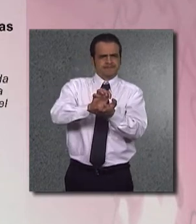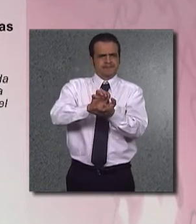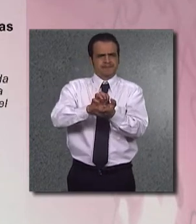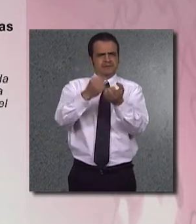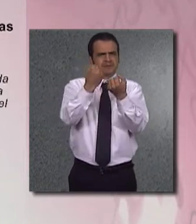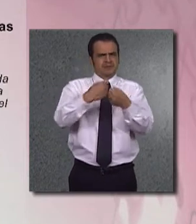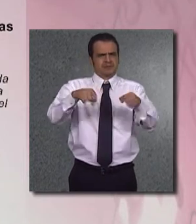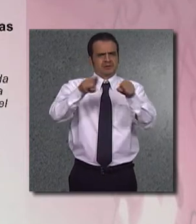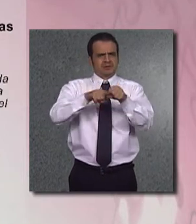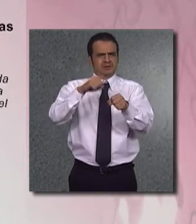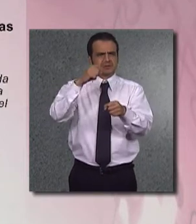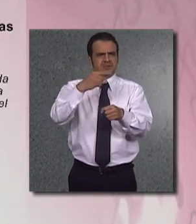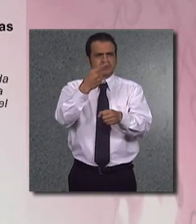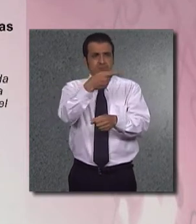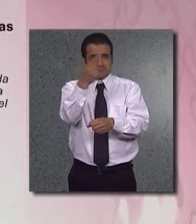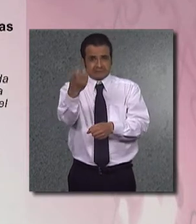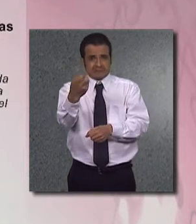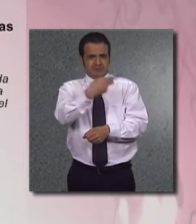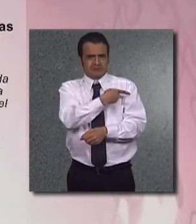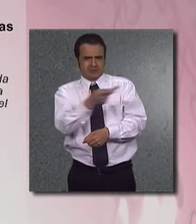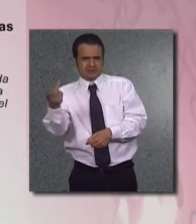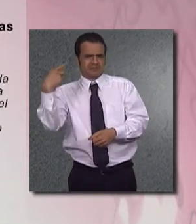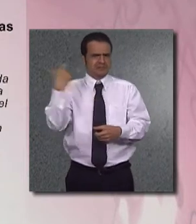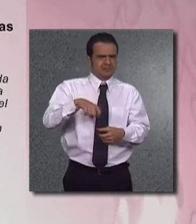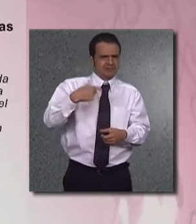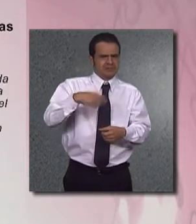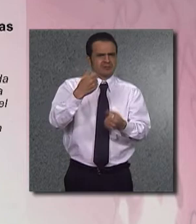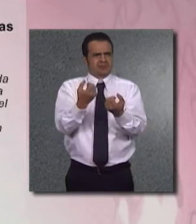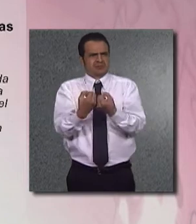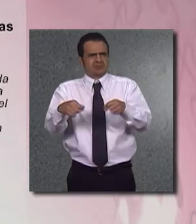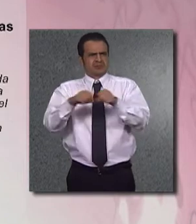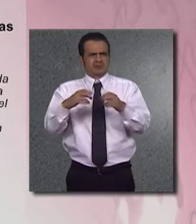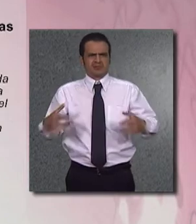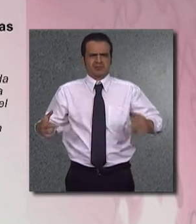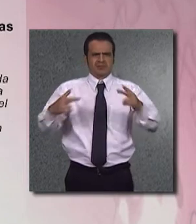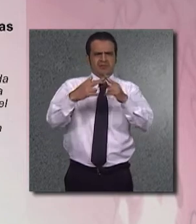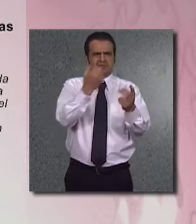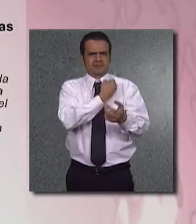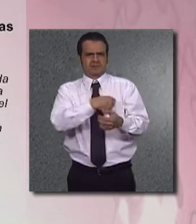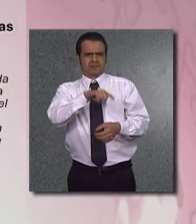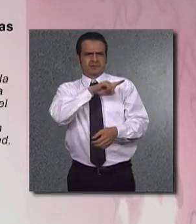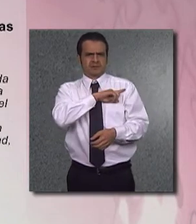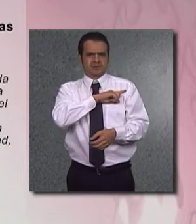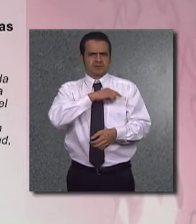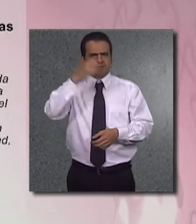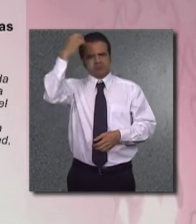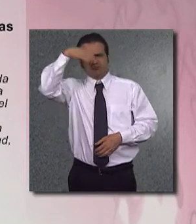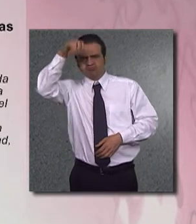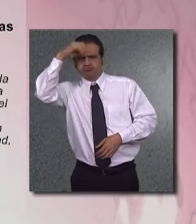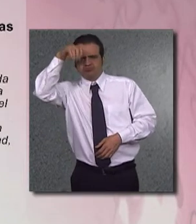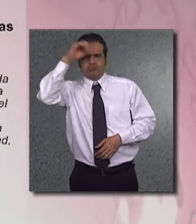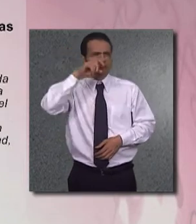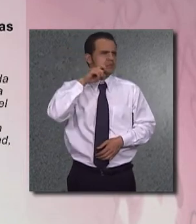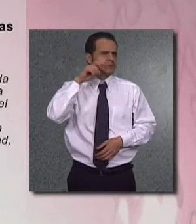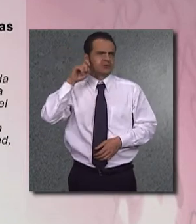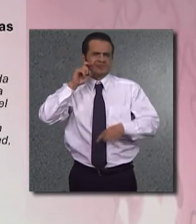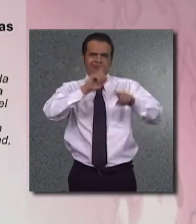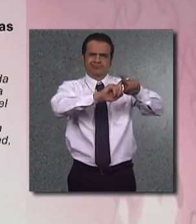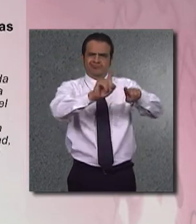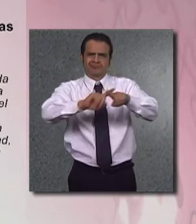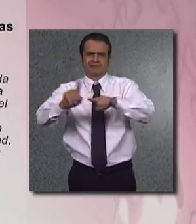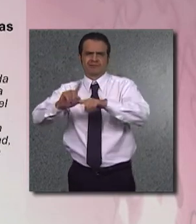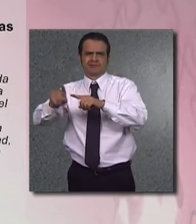el género la edad las discapacidades la condición social las condiciones de salud